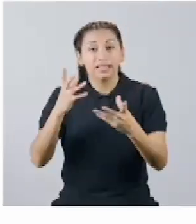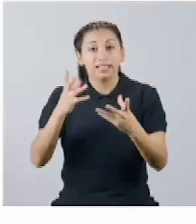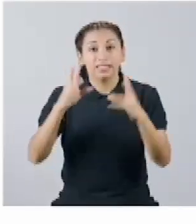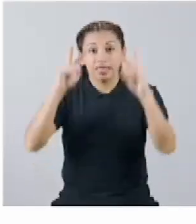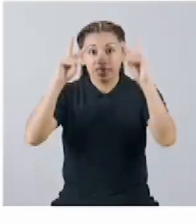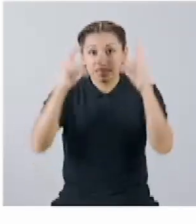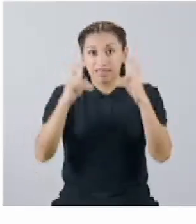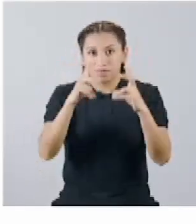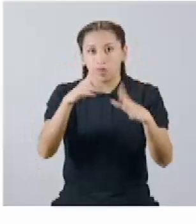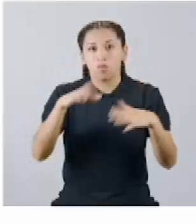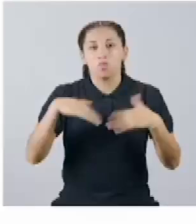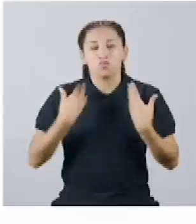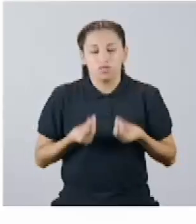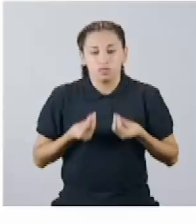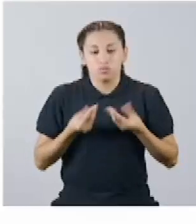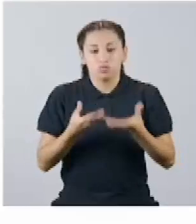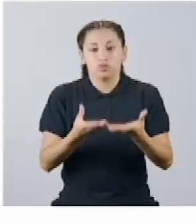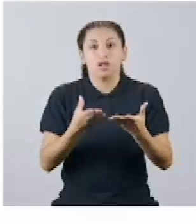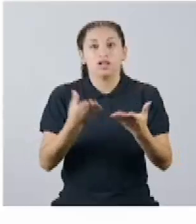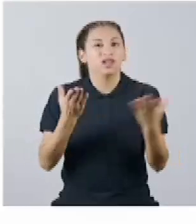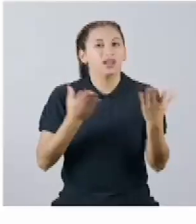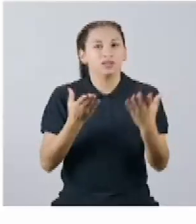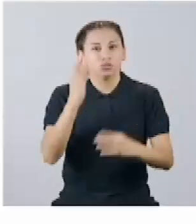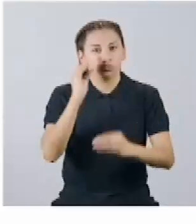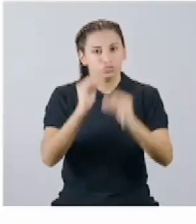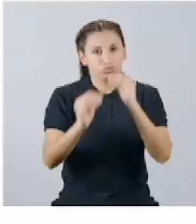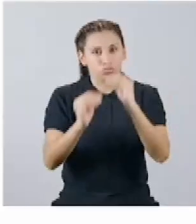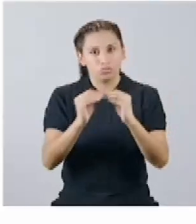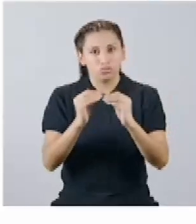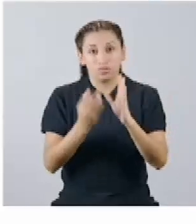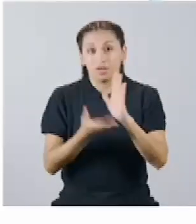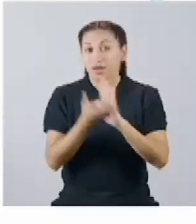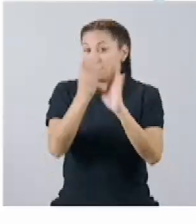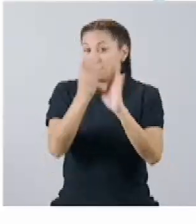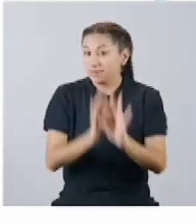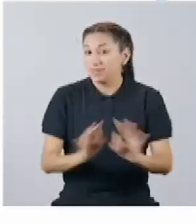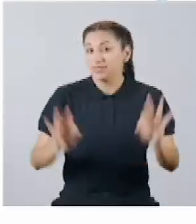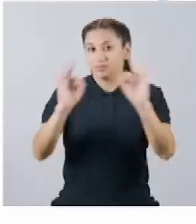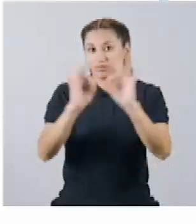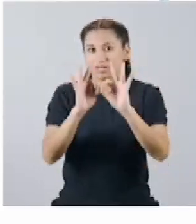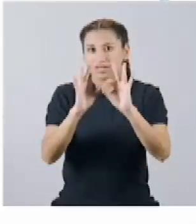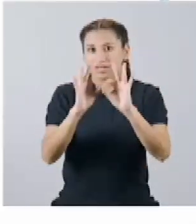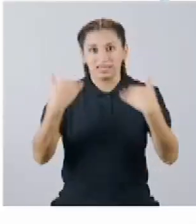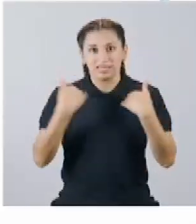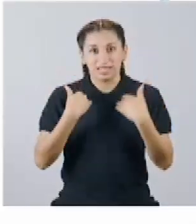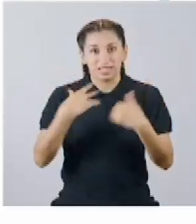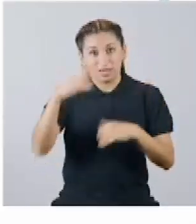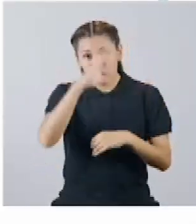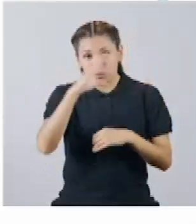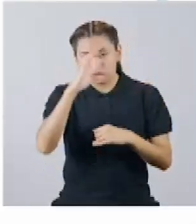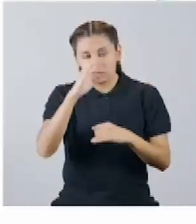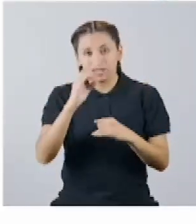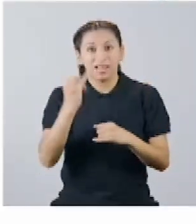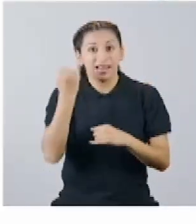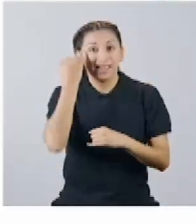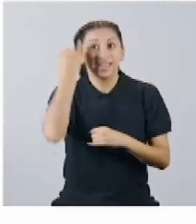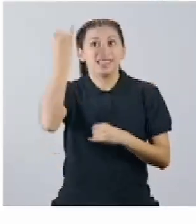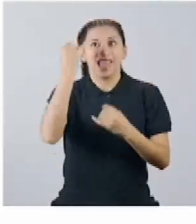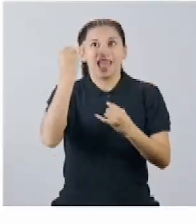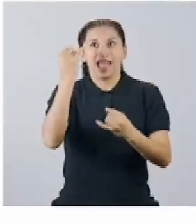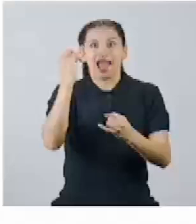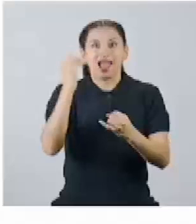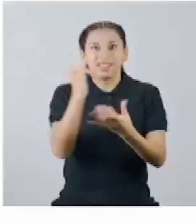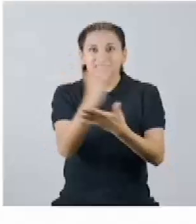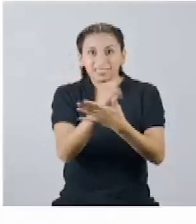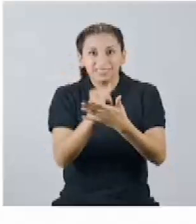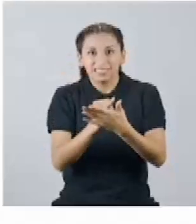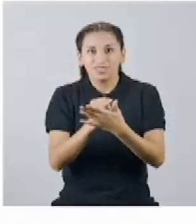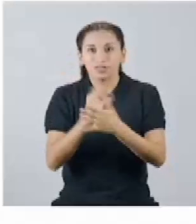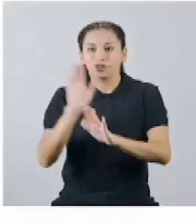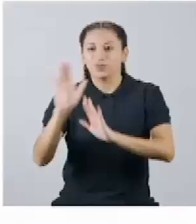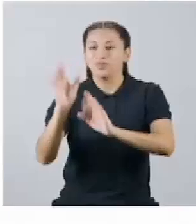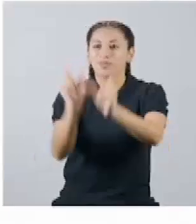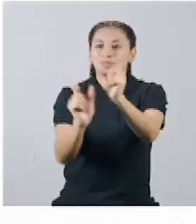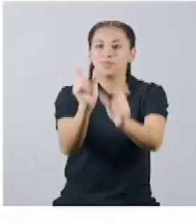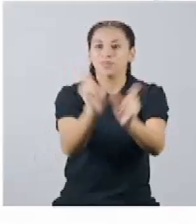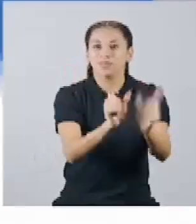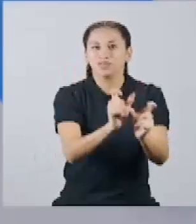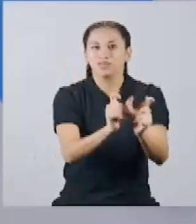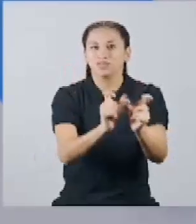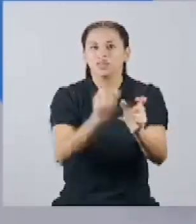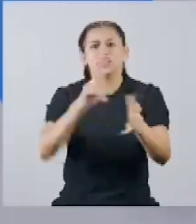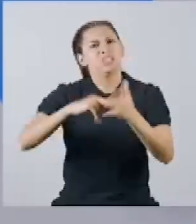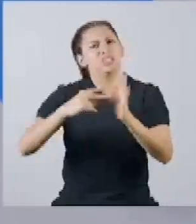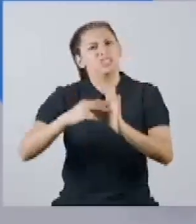podemos ofrecer soluciones. Y lo más importante, descubrir los insights de los usuarios. ¿Qué es un